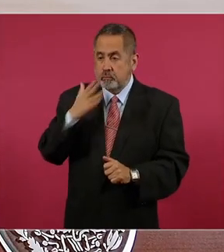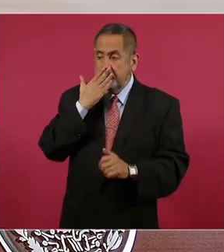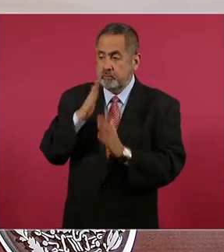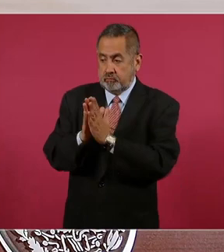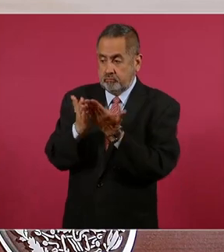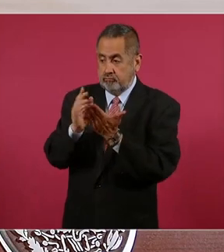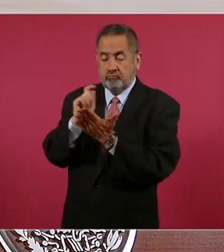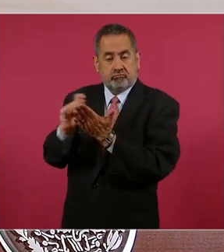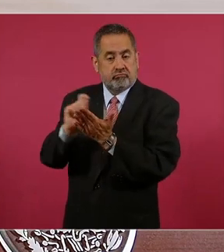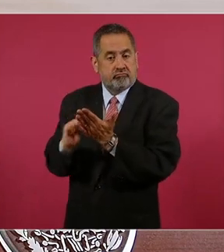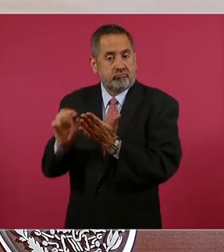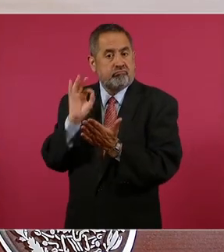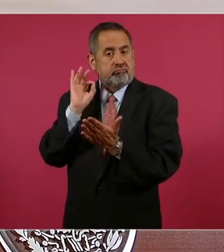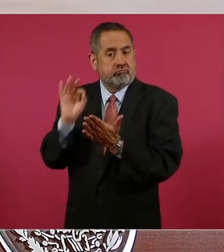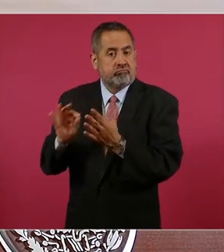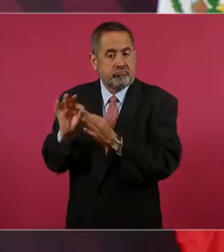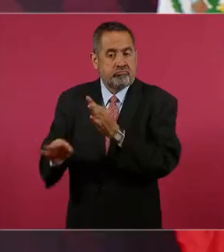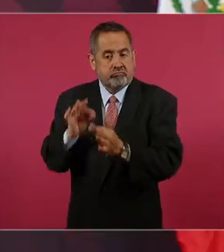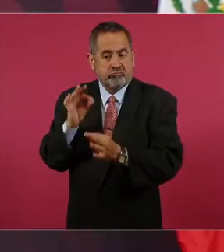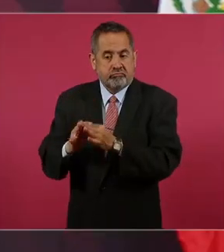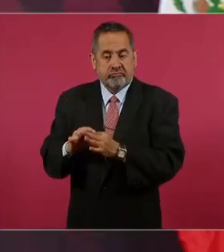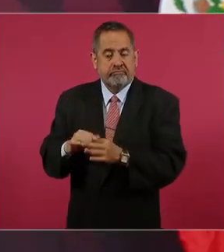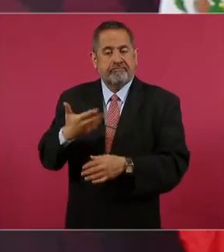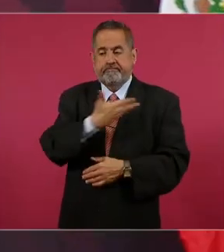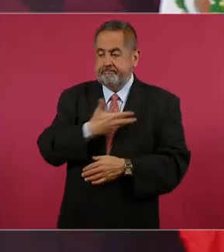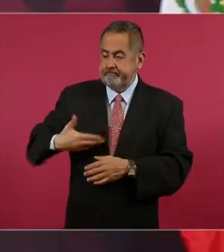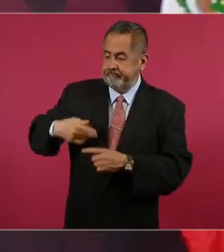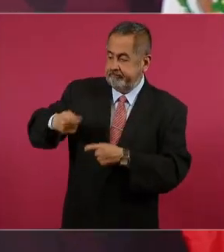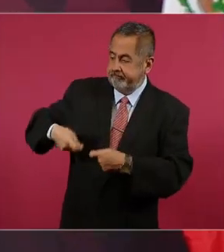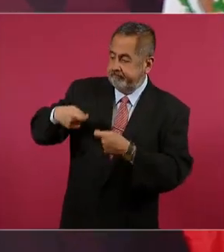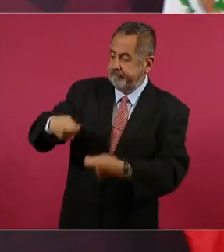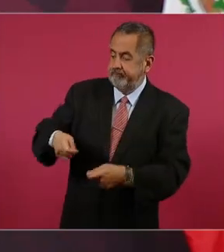libro la sucesión presidencial